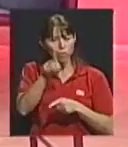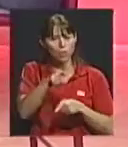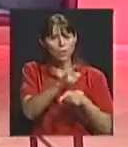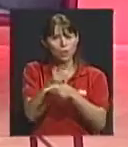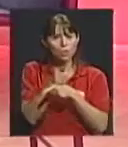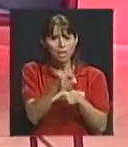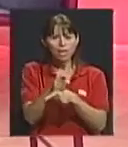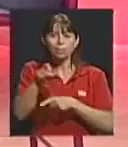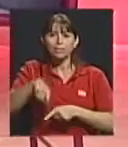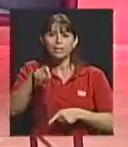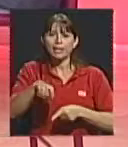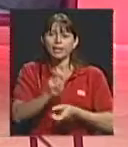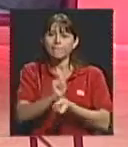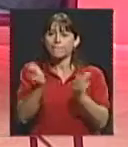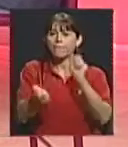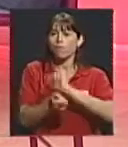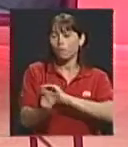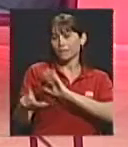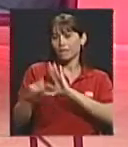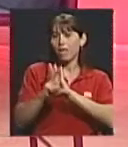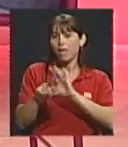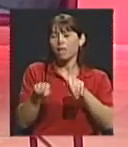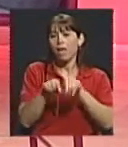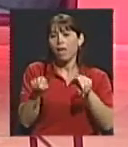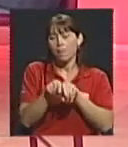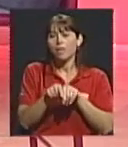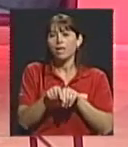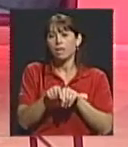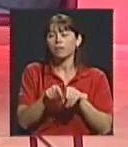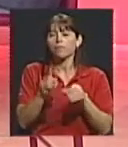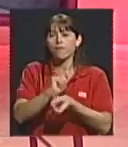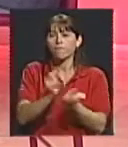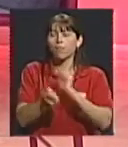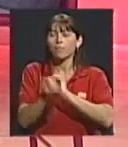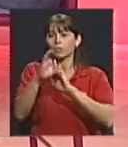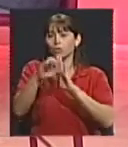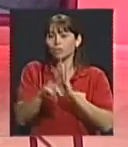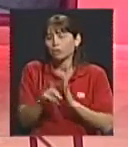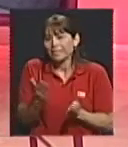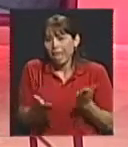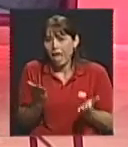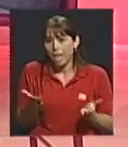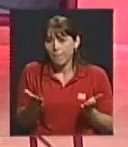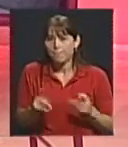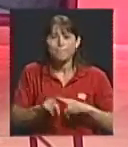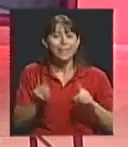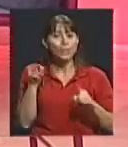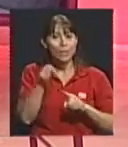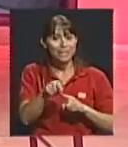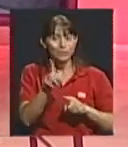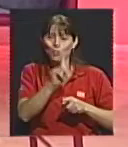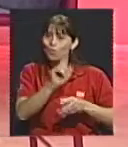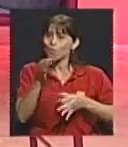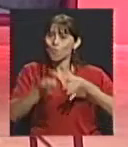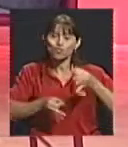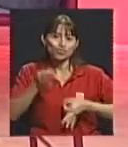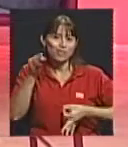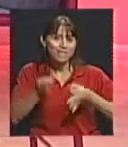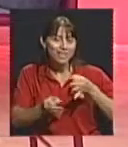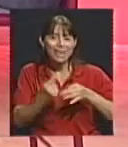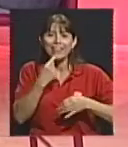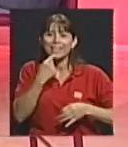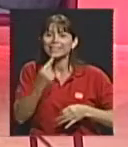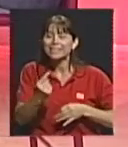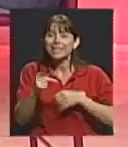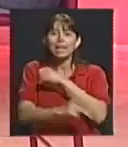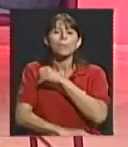reformas legales legales perdón y quizás también constitucionales Pero eso no justifica afirmar que el país es